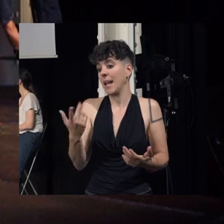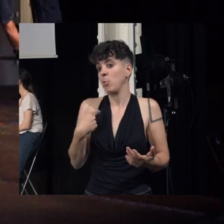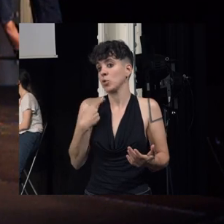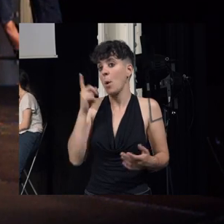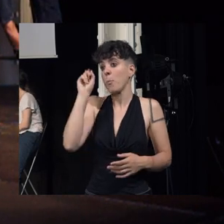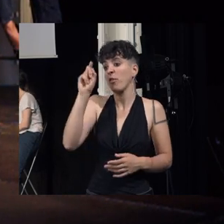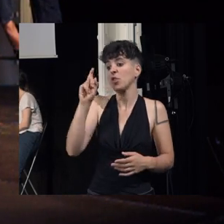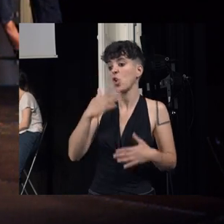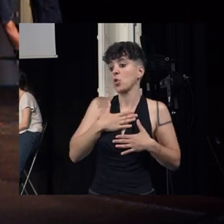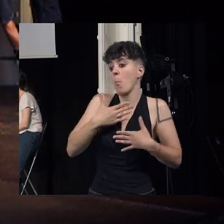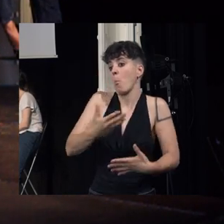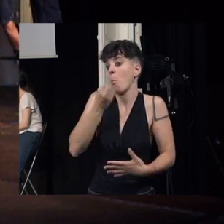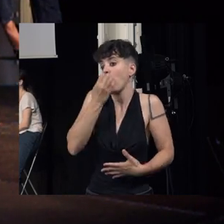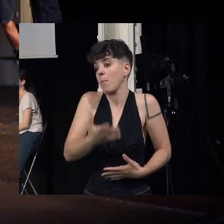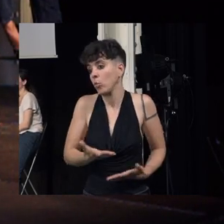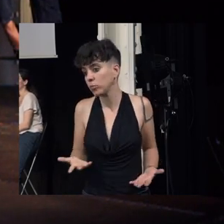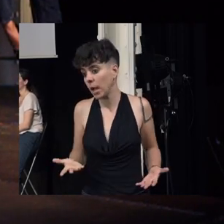u otro de una dirección